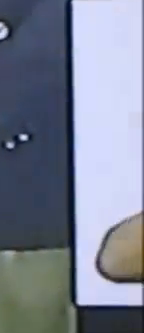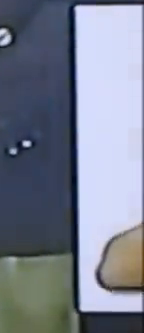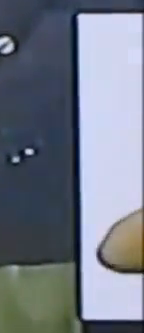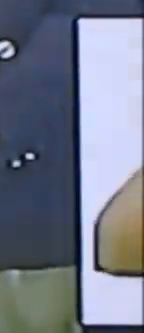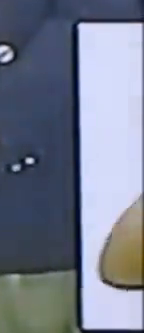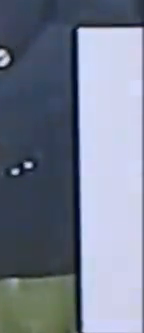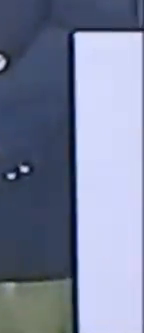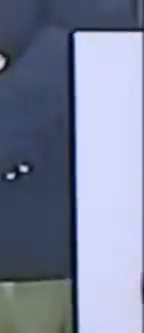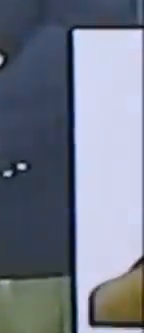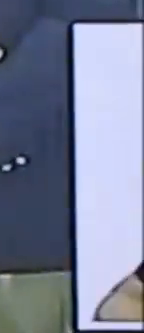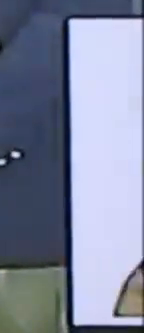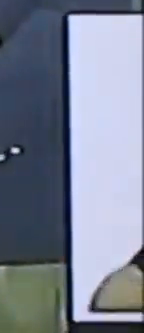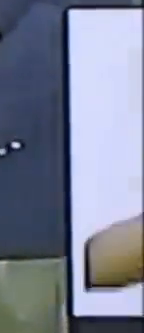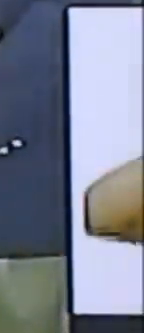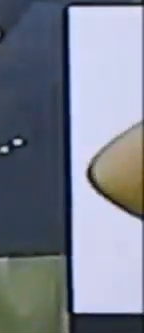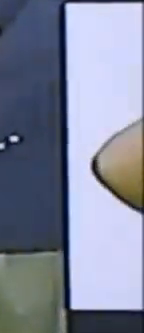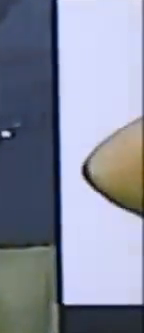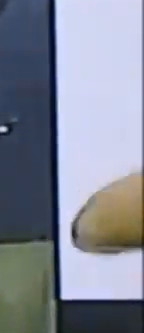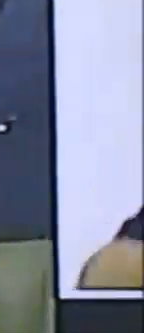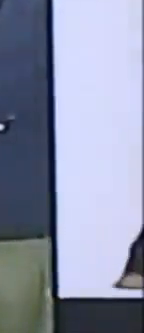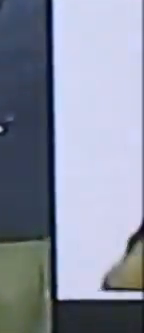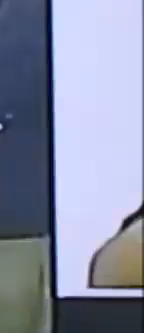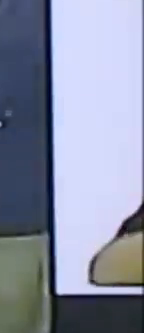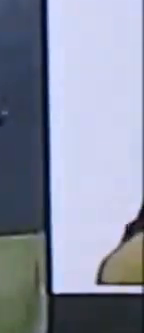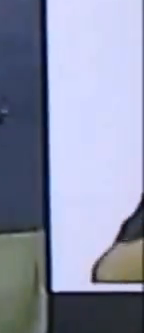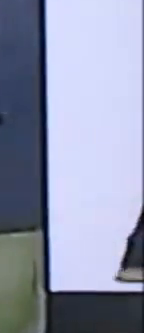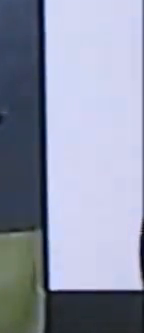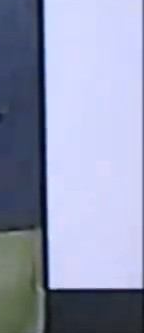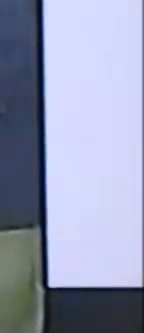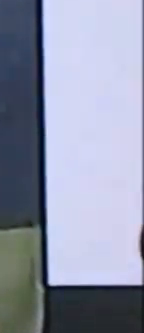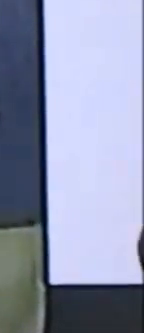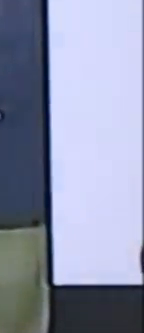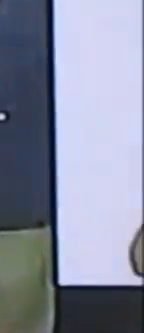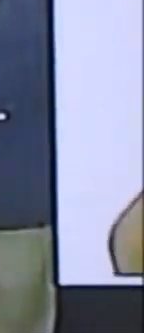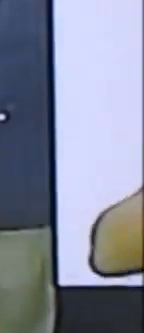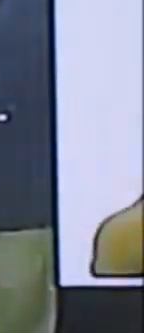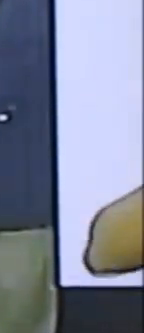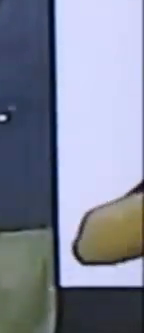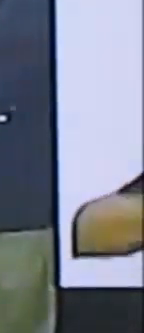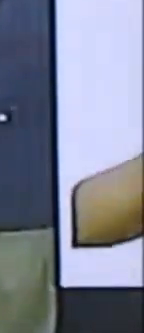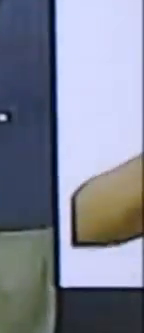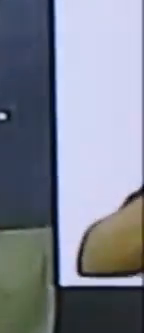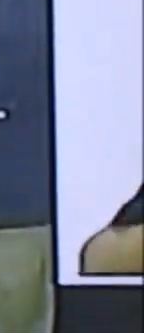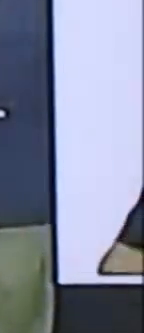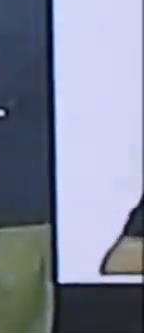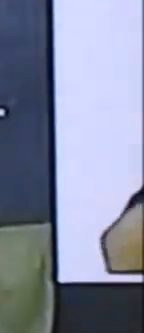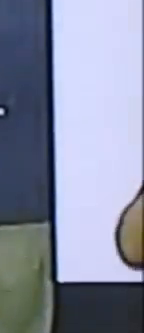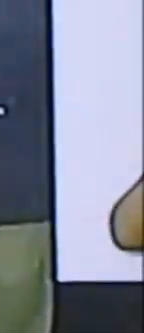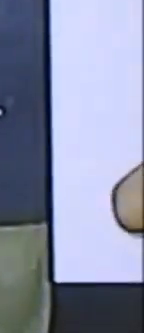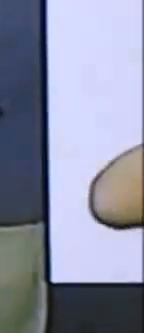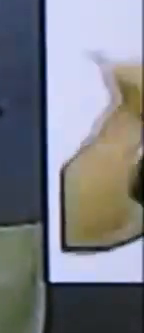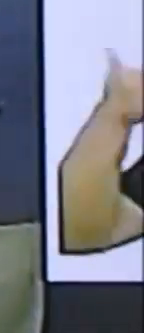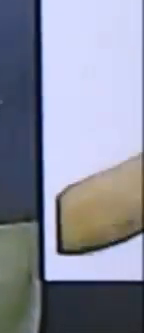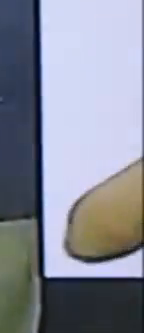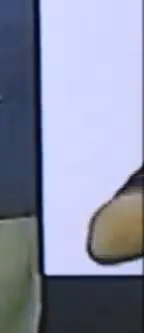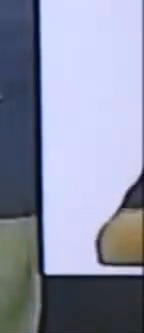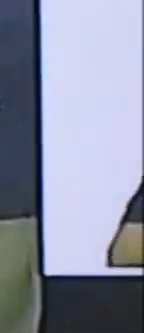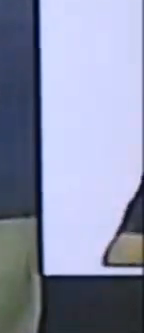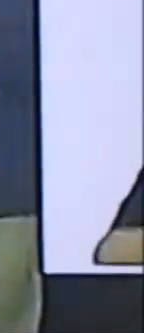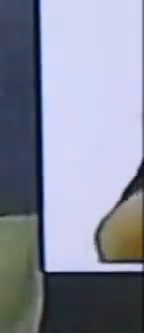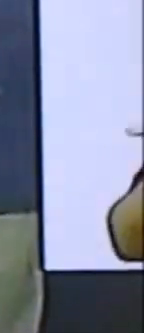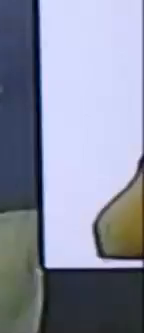República, la cual he venido desempeñando, dando lo mejor de mí, a pesar de la